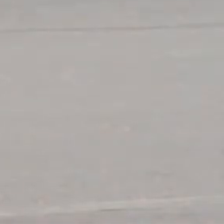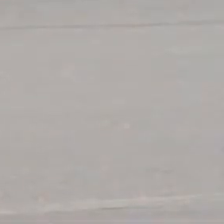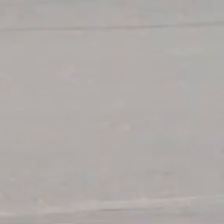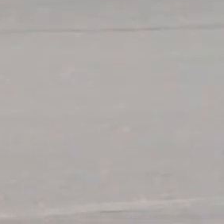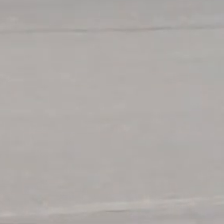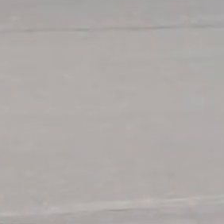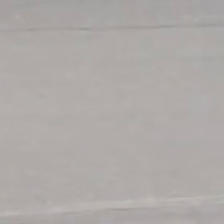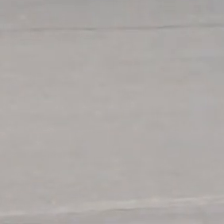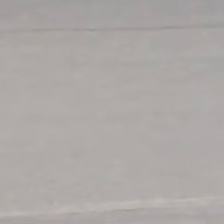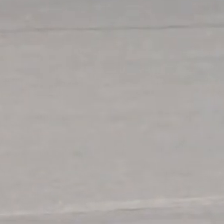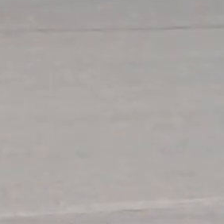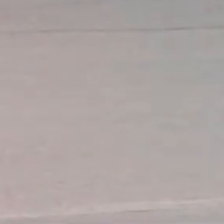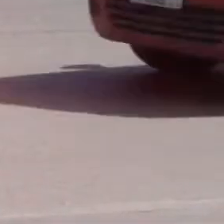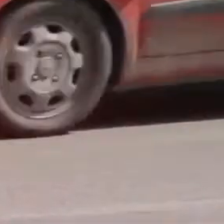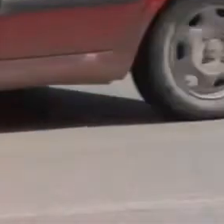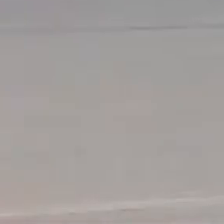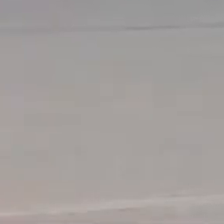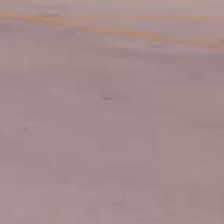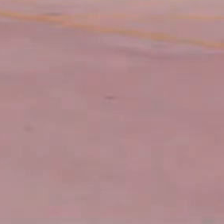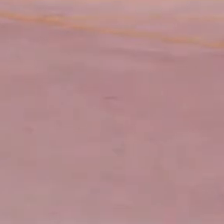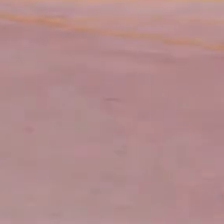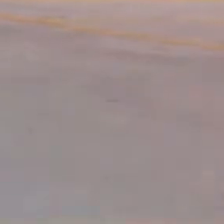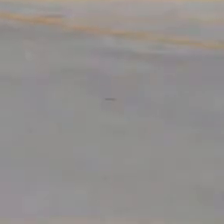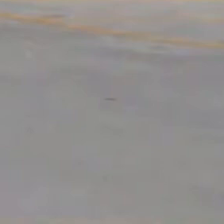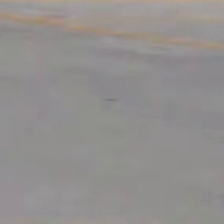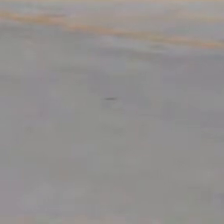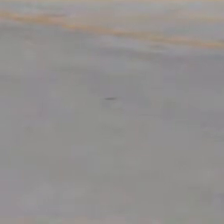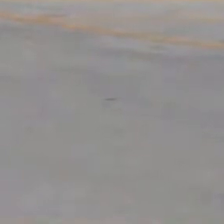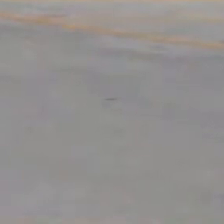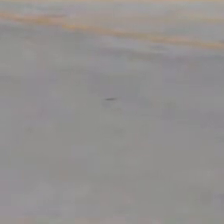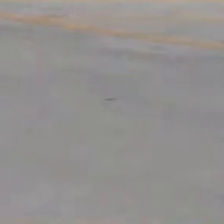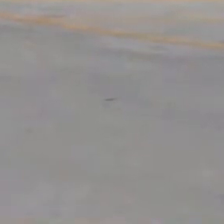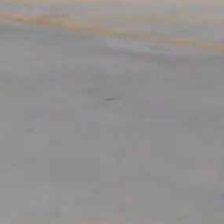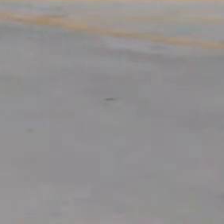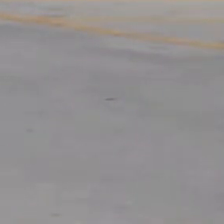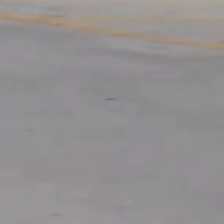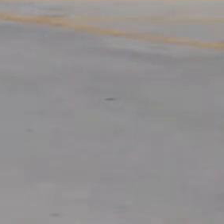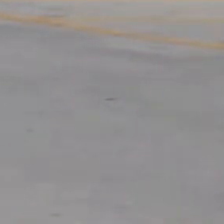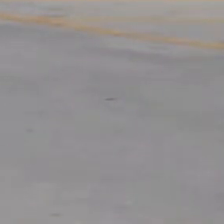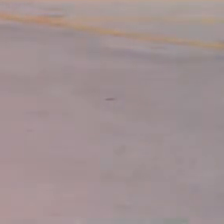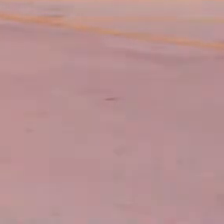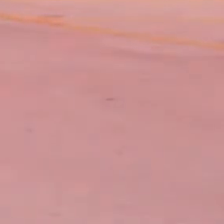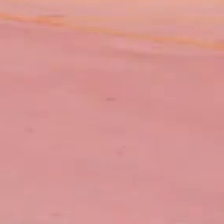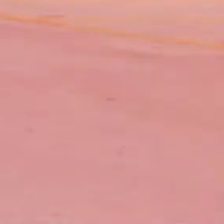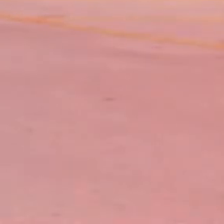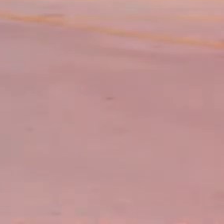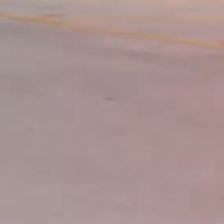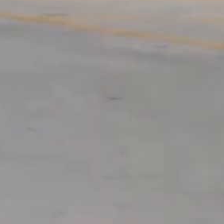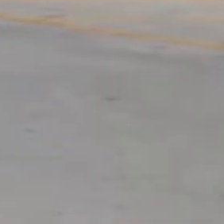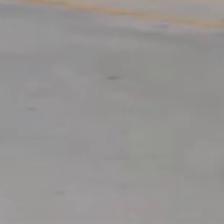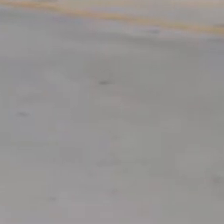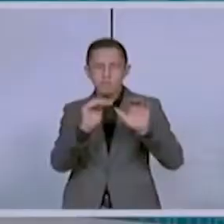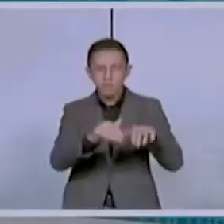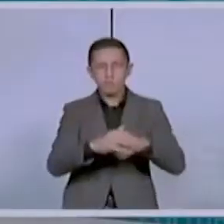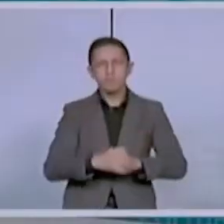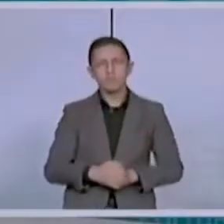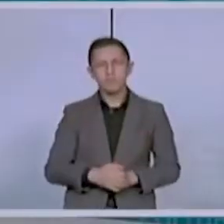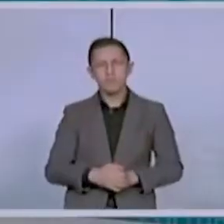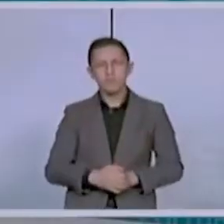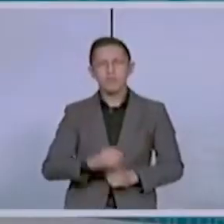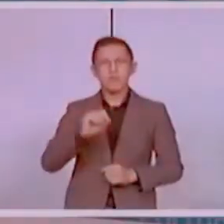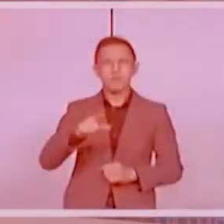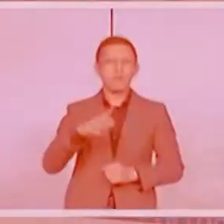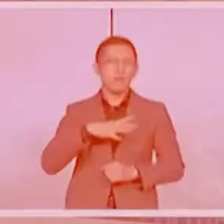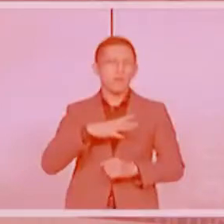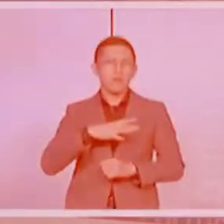patronal, organizaciones e instituciones del sector social. Aunado a ello, destacó Joaquín González, se gestionó y logró que se considere al turismo